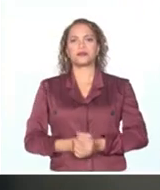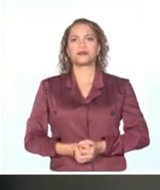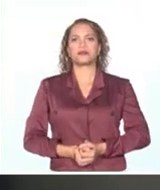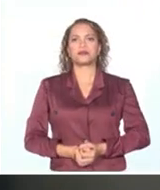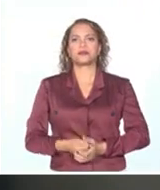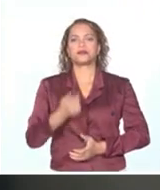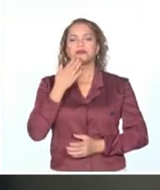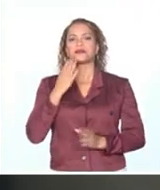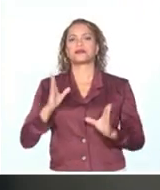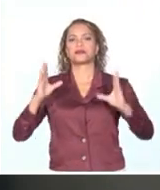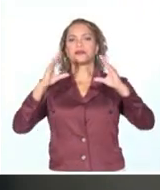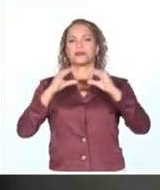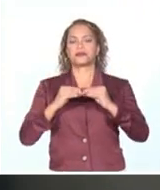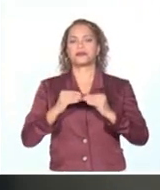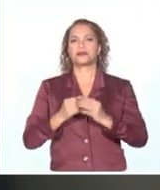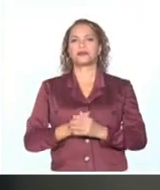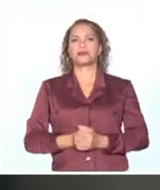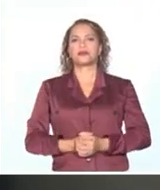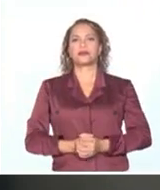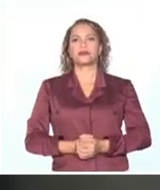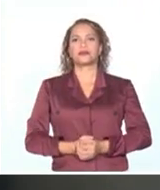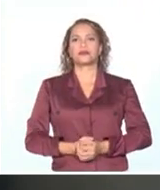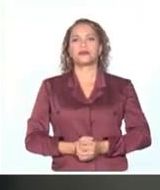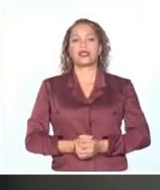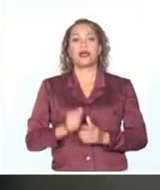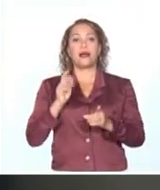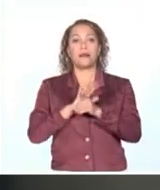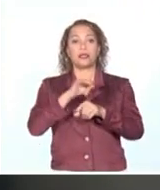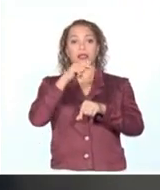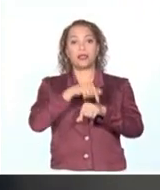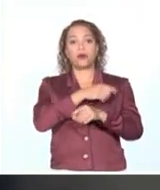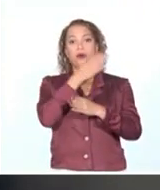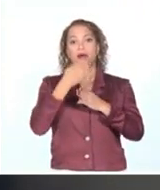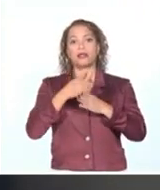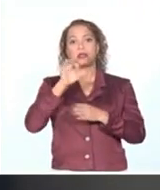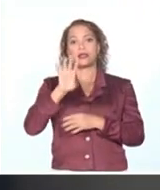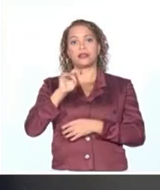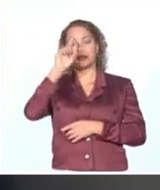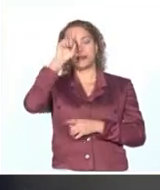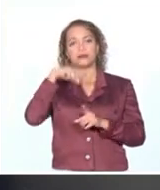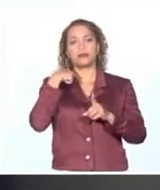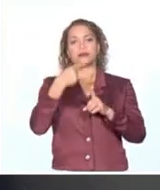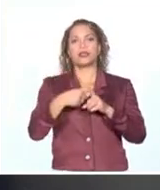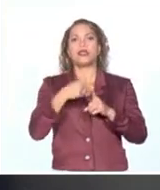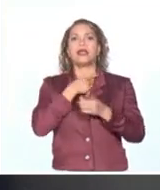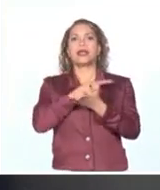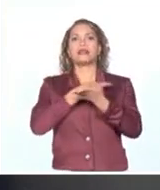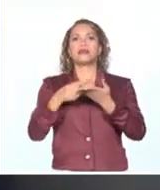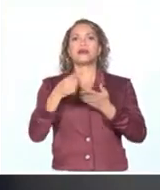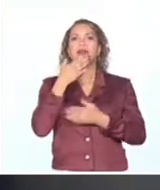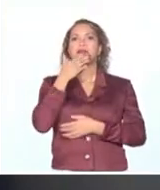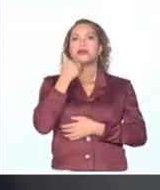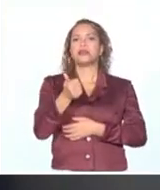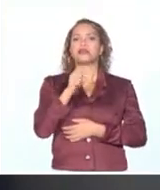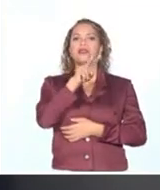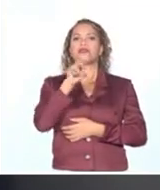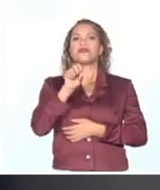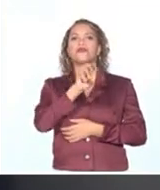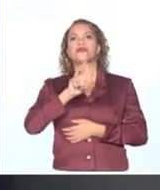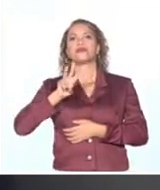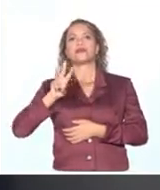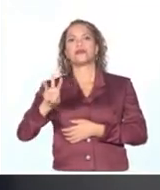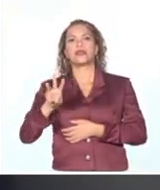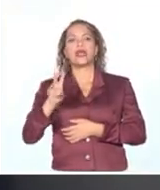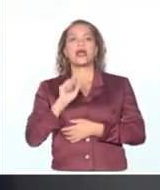Buenas noches para ti, Omairi. Y desde hoy y hasta el 15 de septiembre se celebra la Semana del Bienestar 2023, la